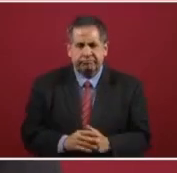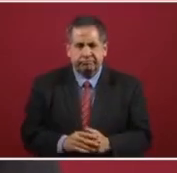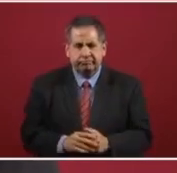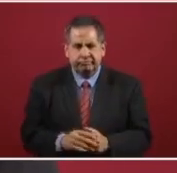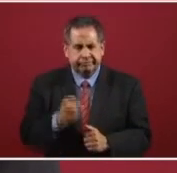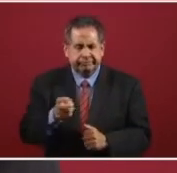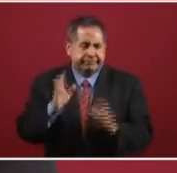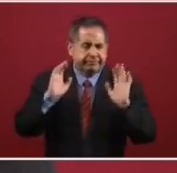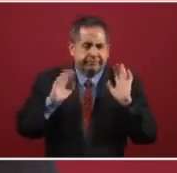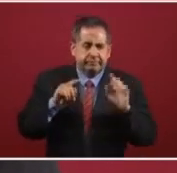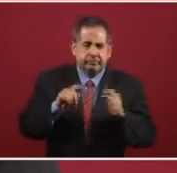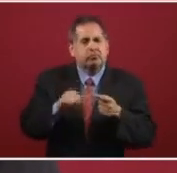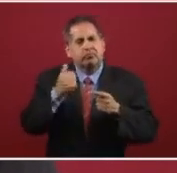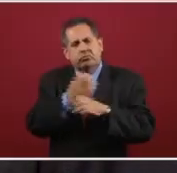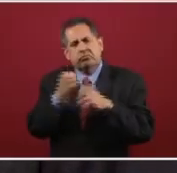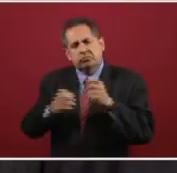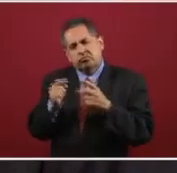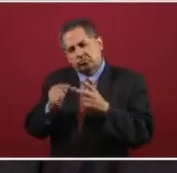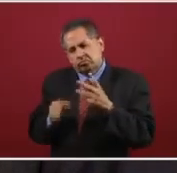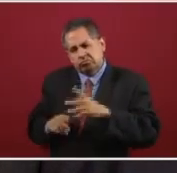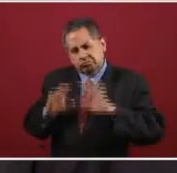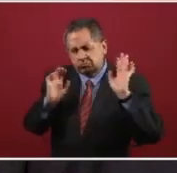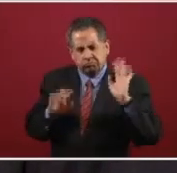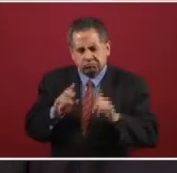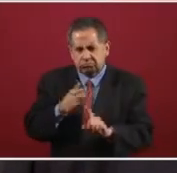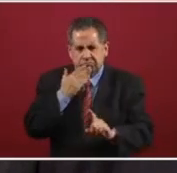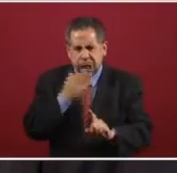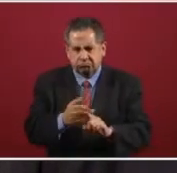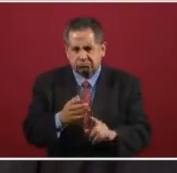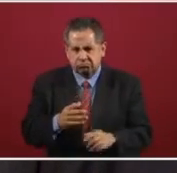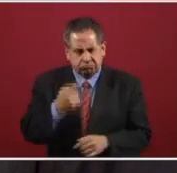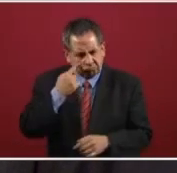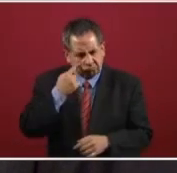en este caso y en otros. O sea, eso lo puedo